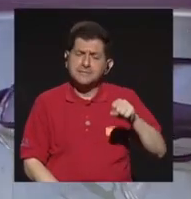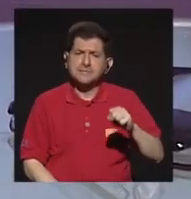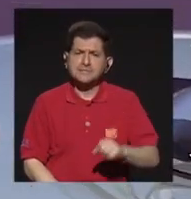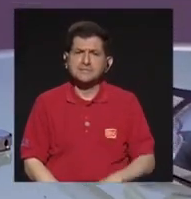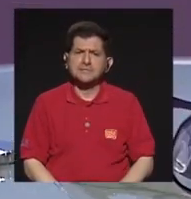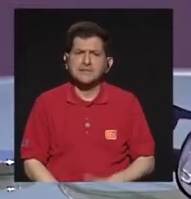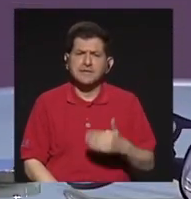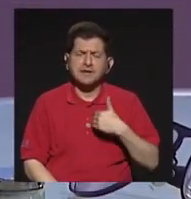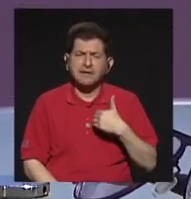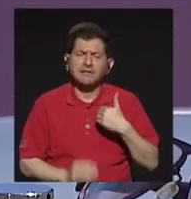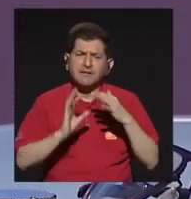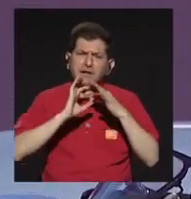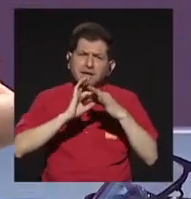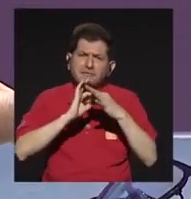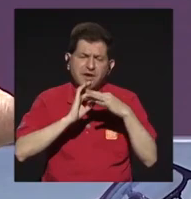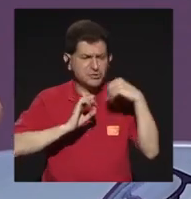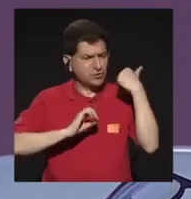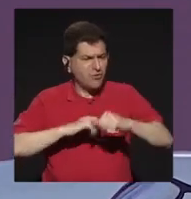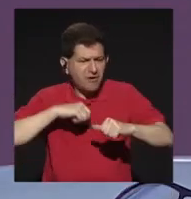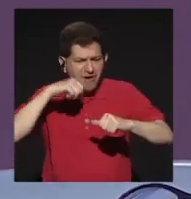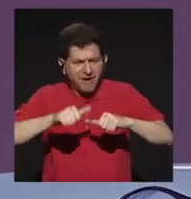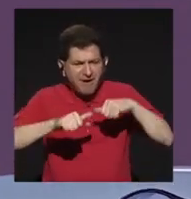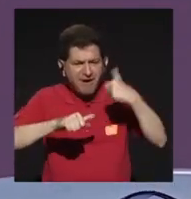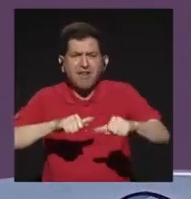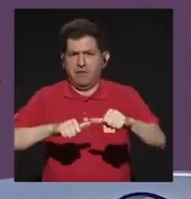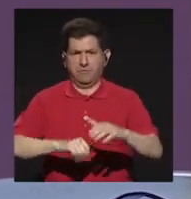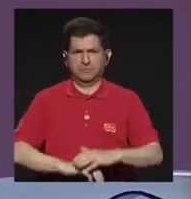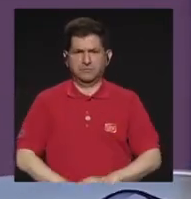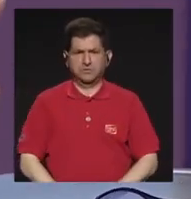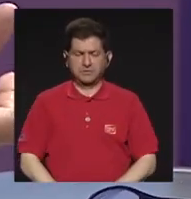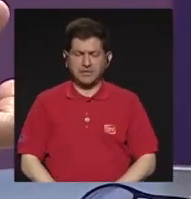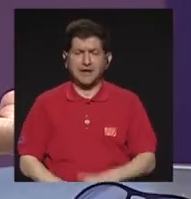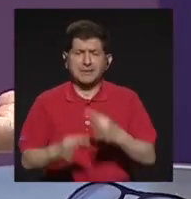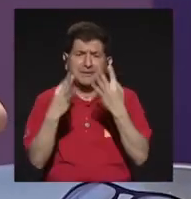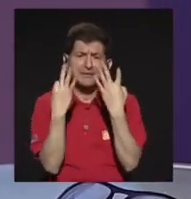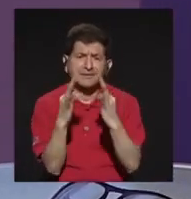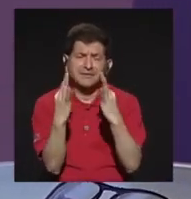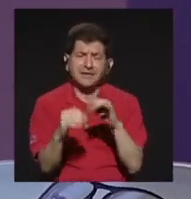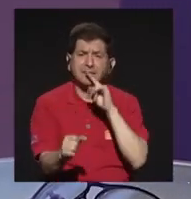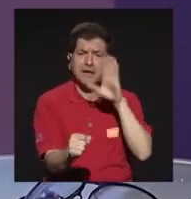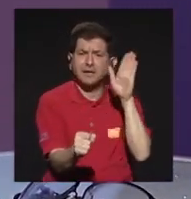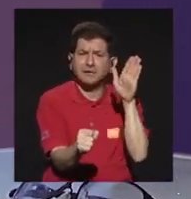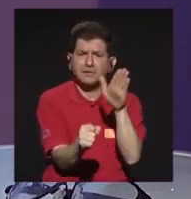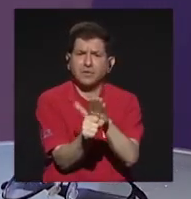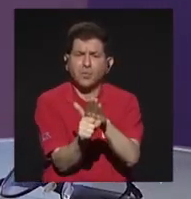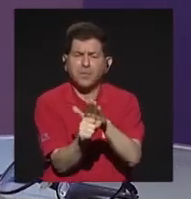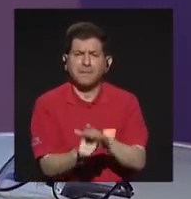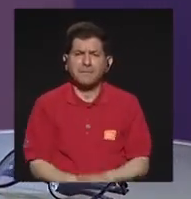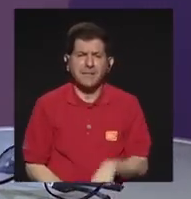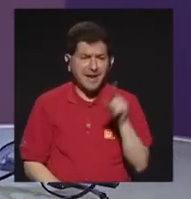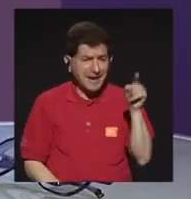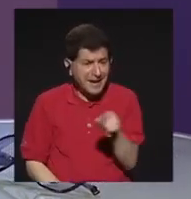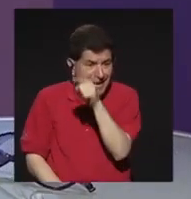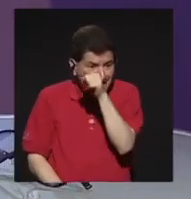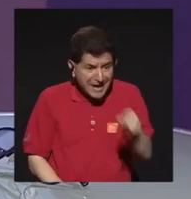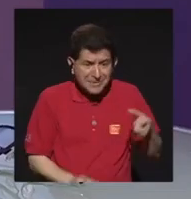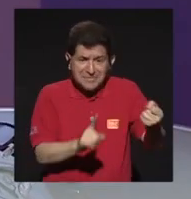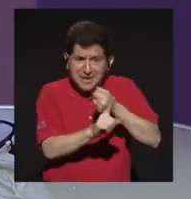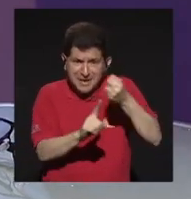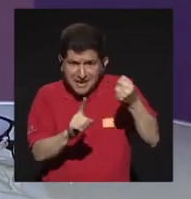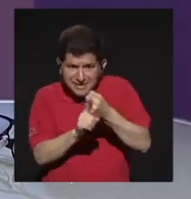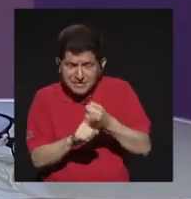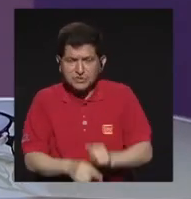con con luchar por alcanzar esa erradicación de la violencia